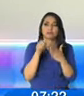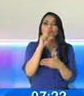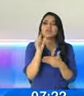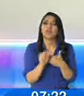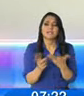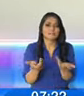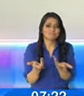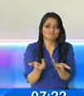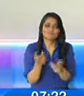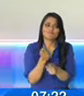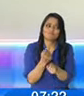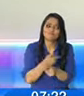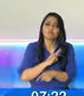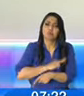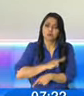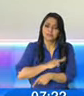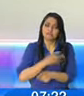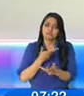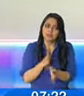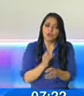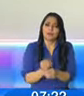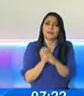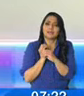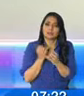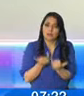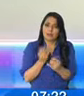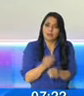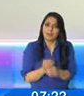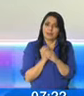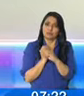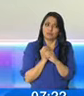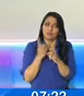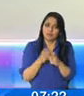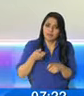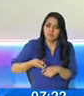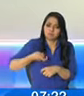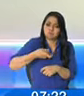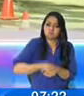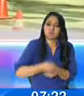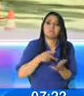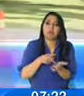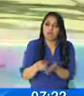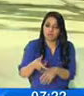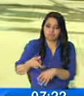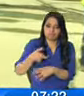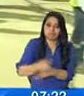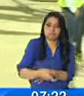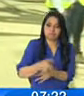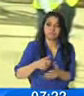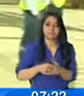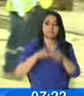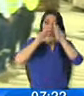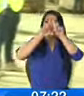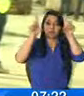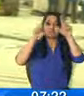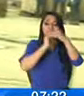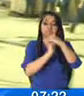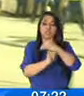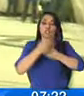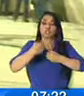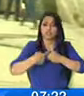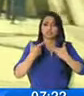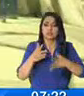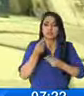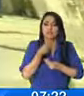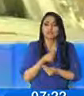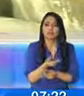que el municipio tenga ya la obligación este instante tratar de cubrir esa brecha financiera en tanto la empresa metro de Quito presentará un